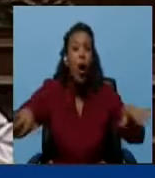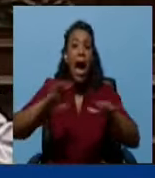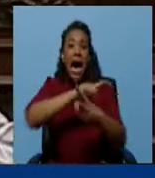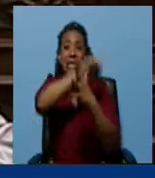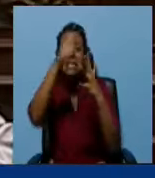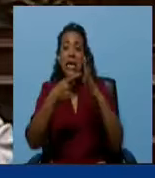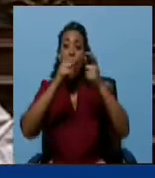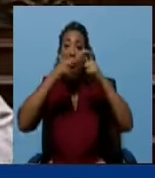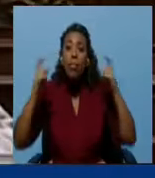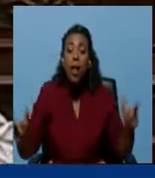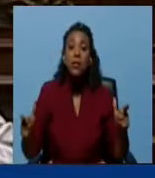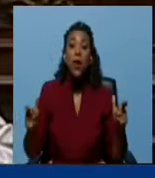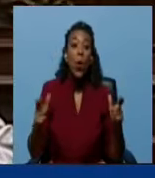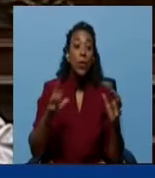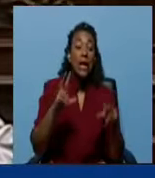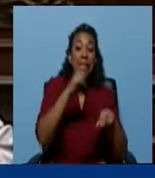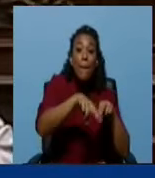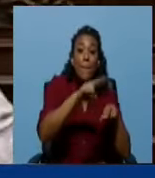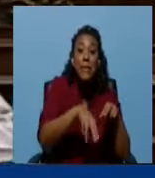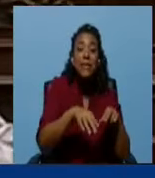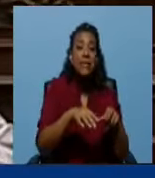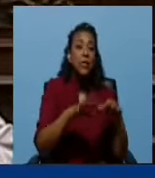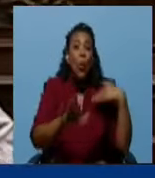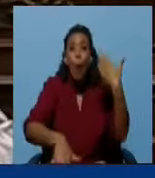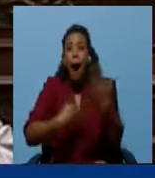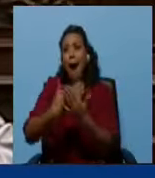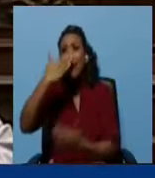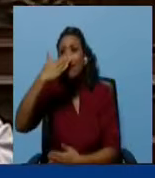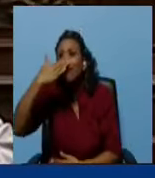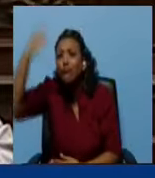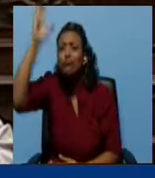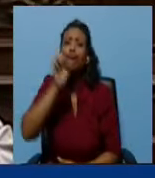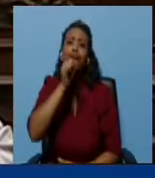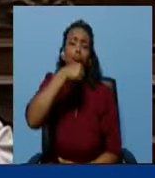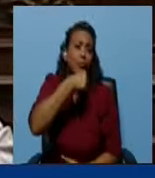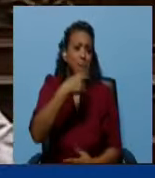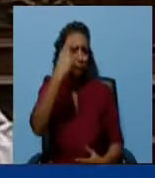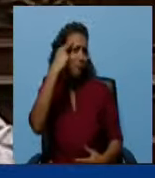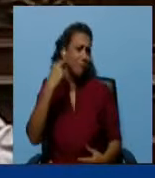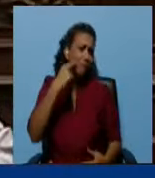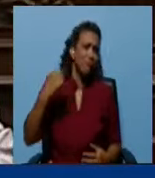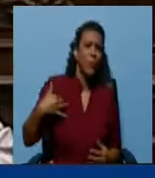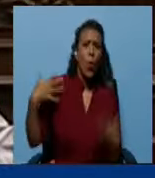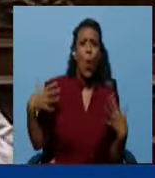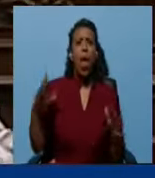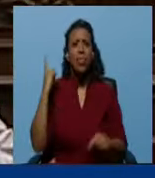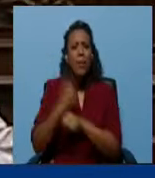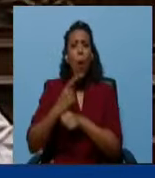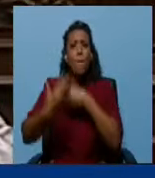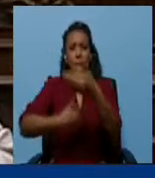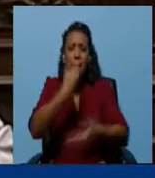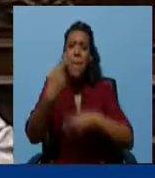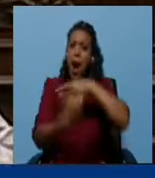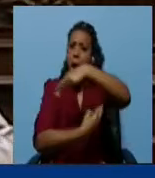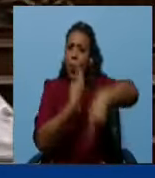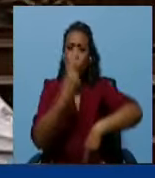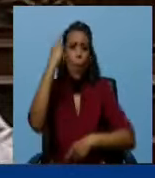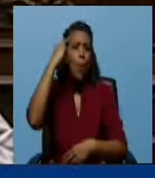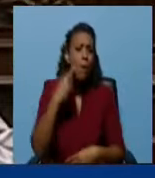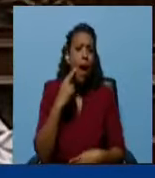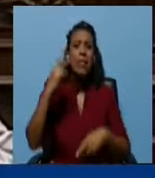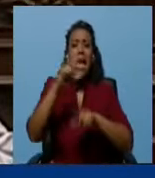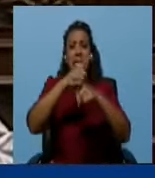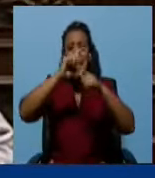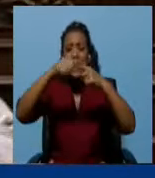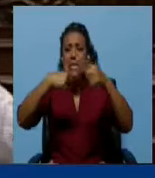5 generaciones que hemos visto y que actuamos de manera protagónica en el devenir de la revolución bolivariana del